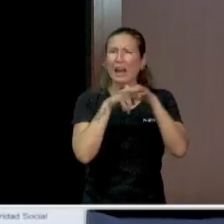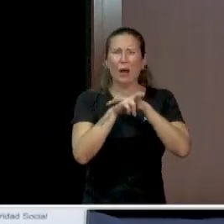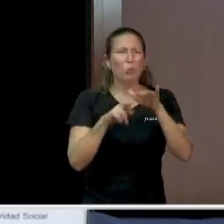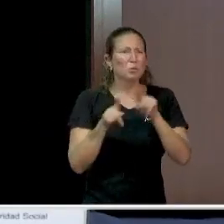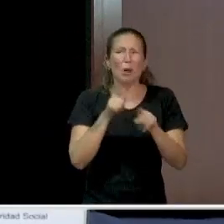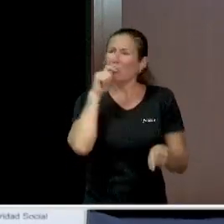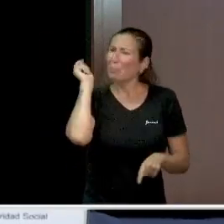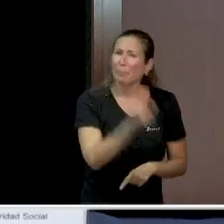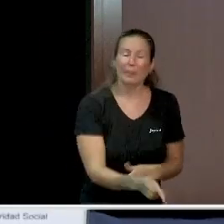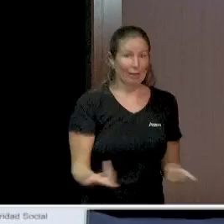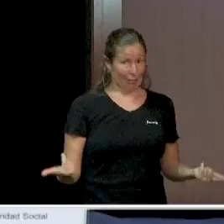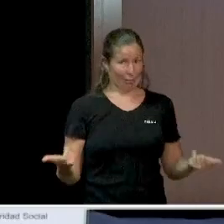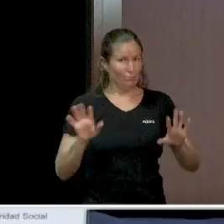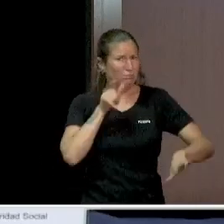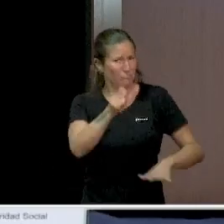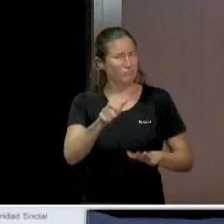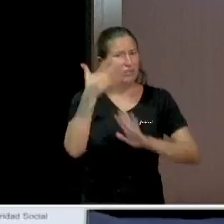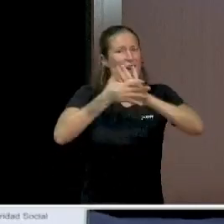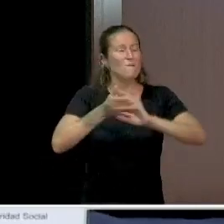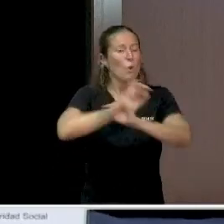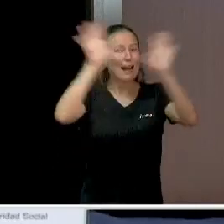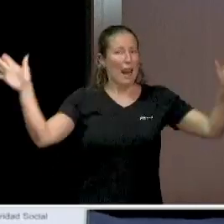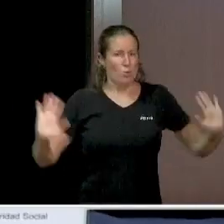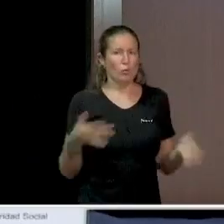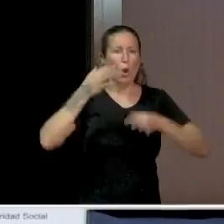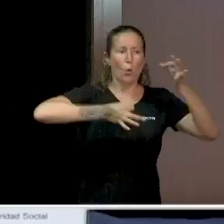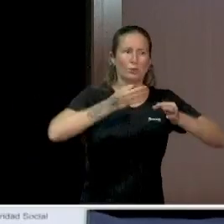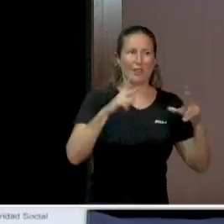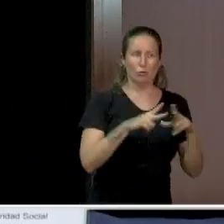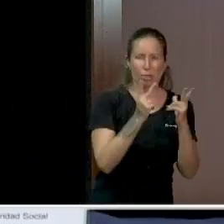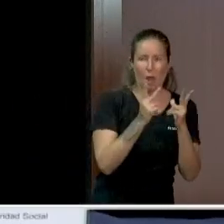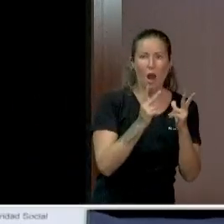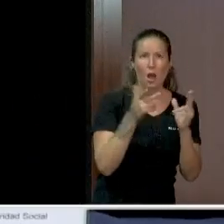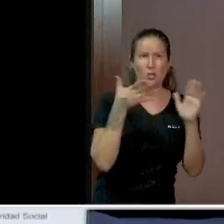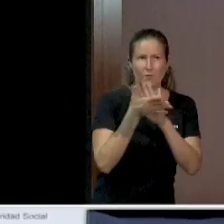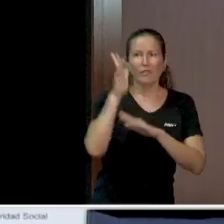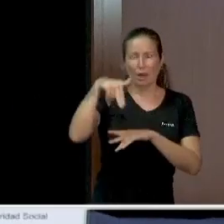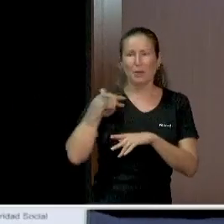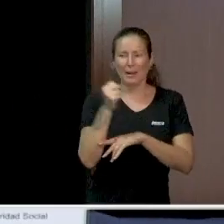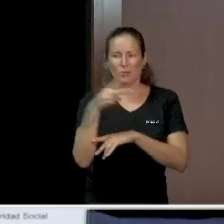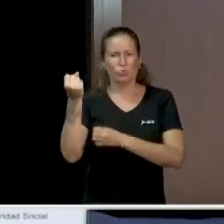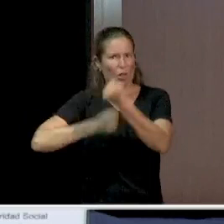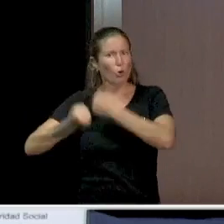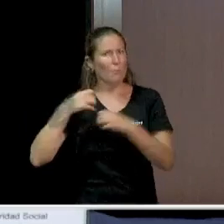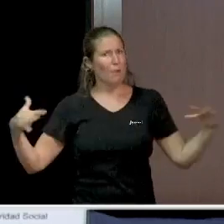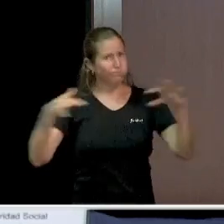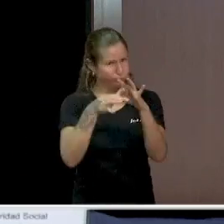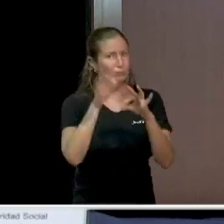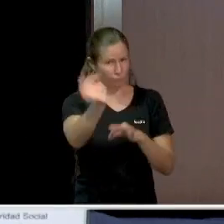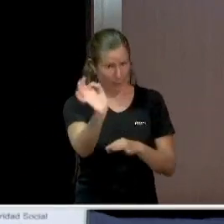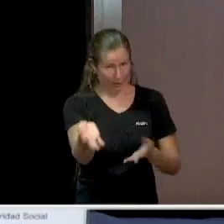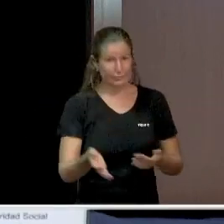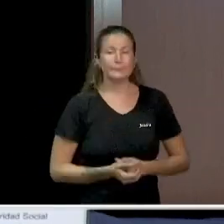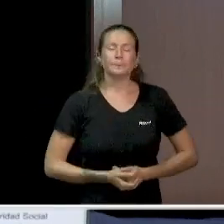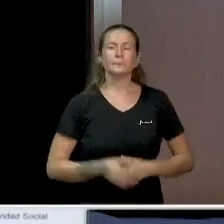poner las cosas en su justo término, porque si no hablamos de justicia social, tendremos que hablar de resultados económicos.